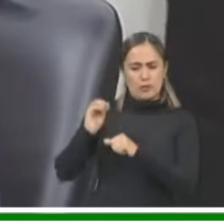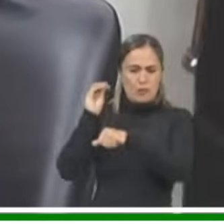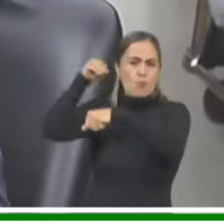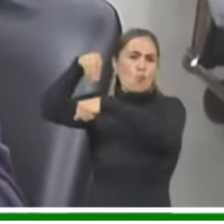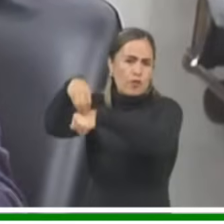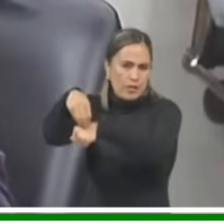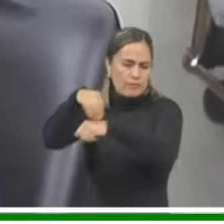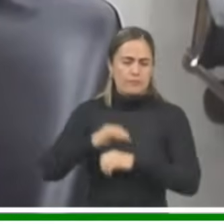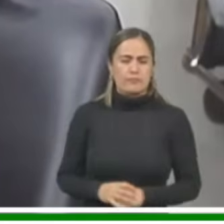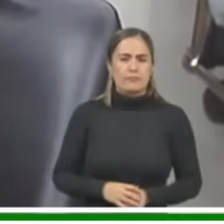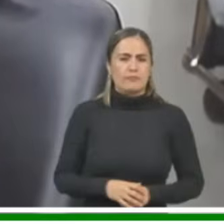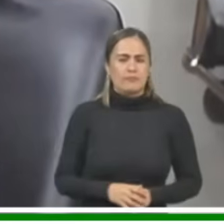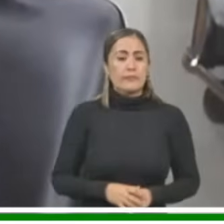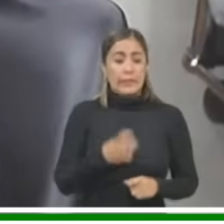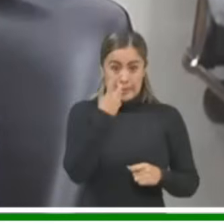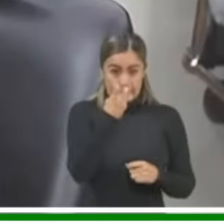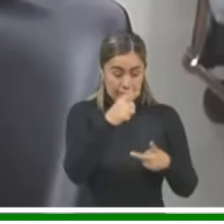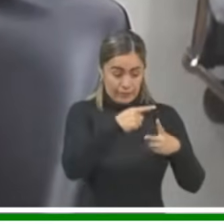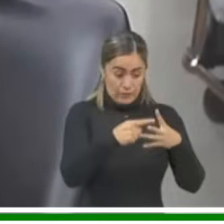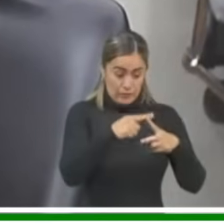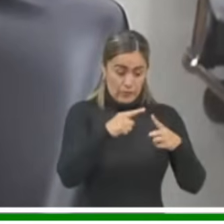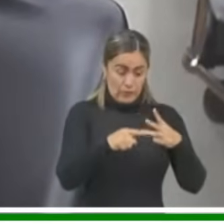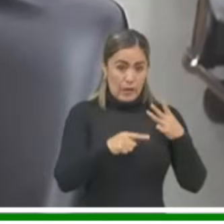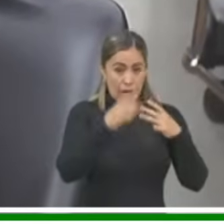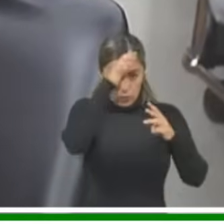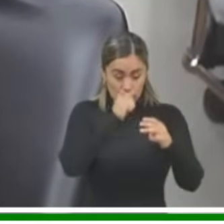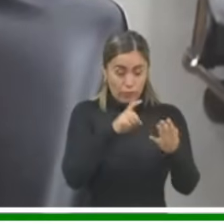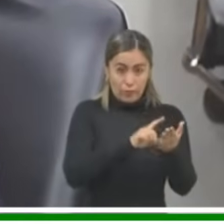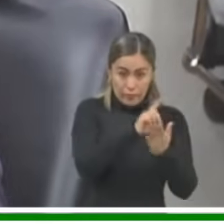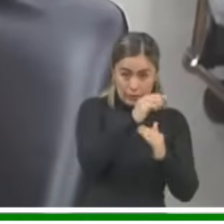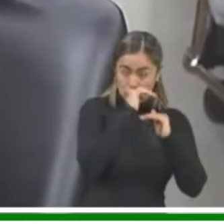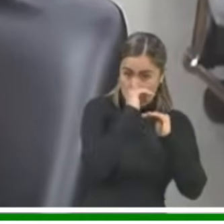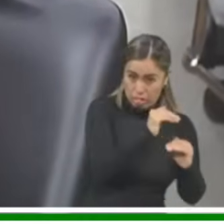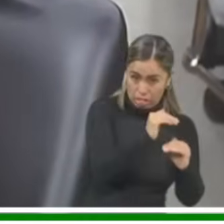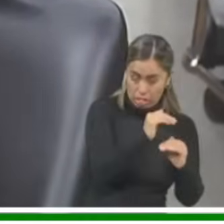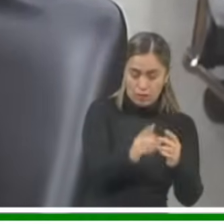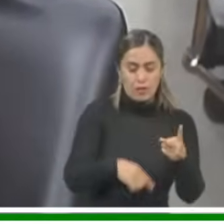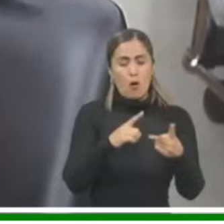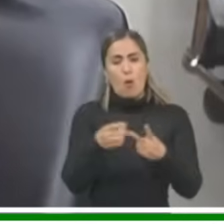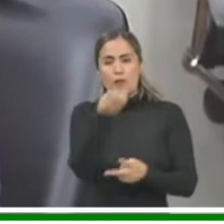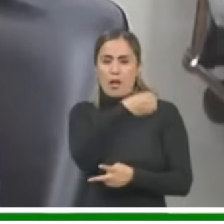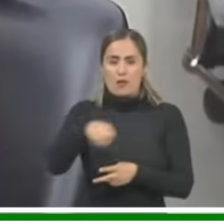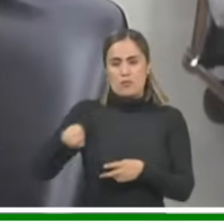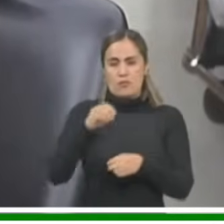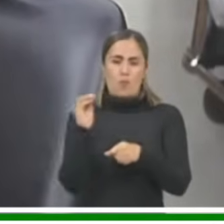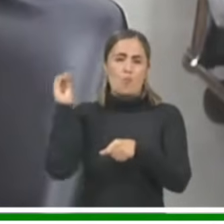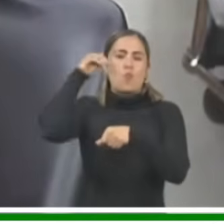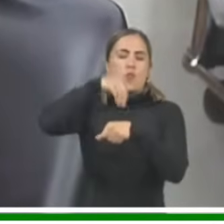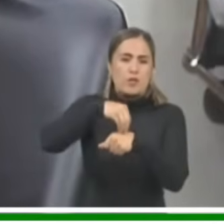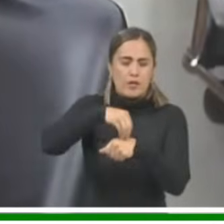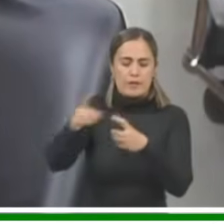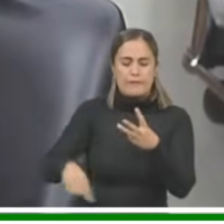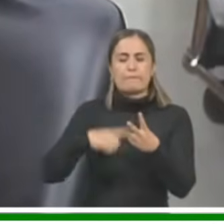tres temas todo lo que trae este acuerdo: restringir derechos, imponer obligaciones y